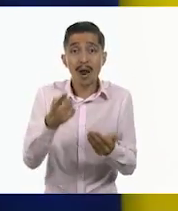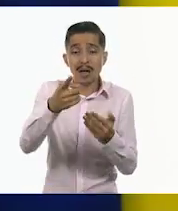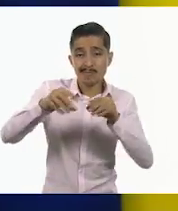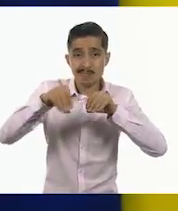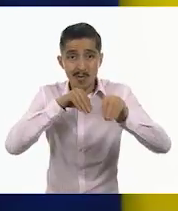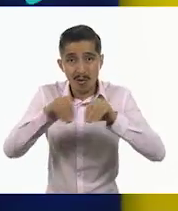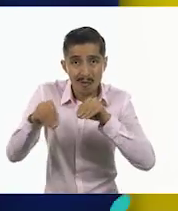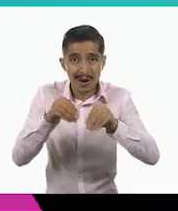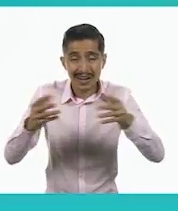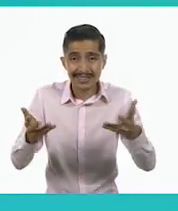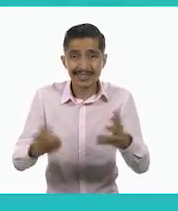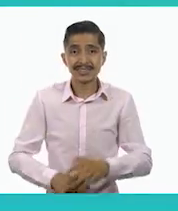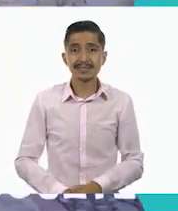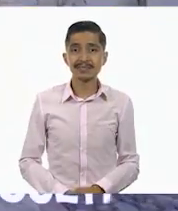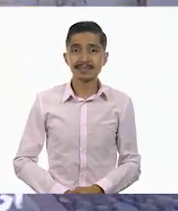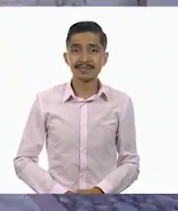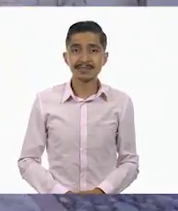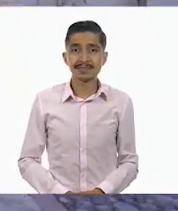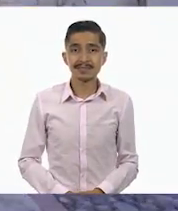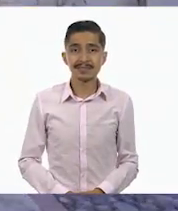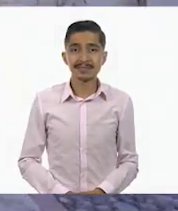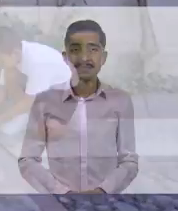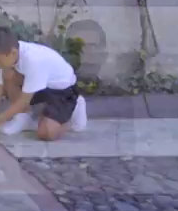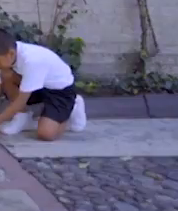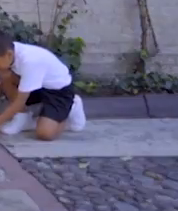de movernos.